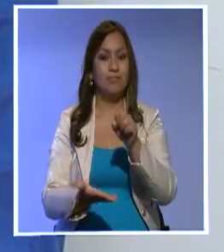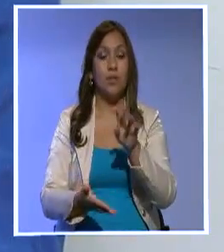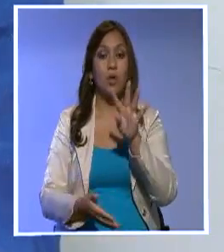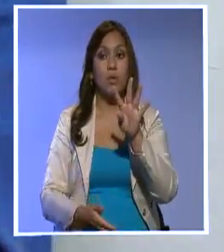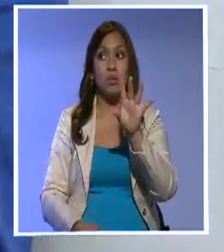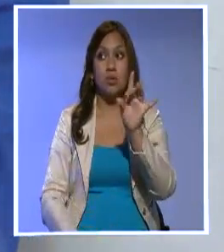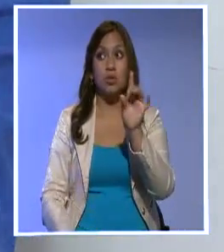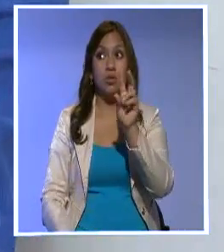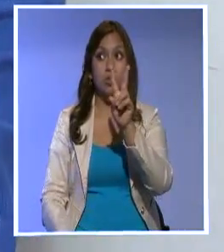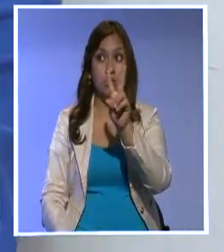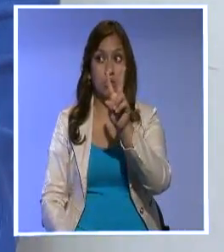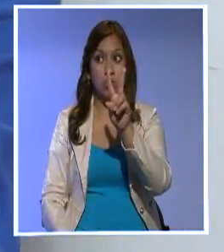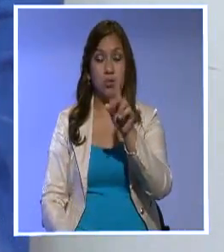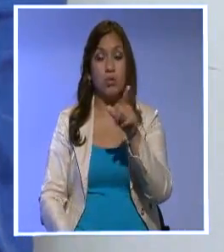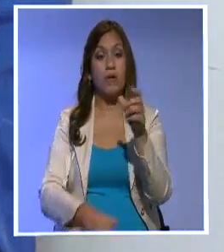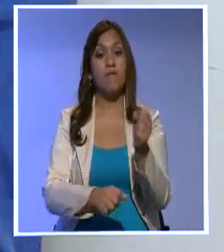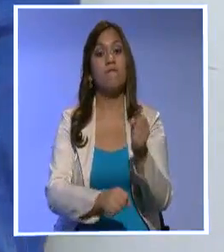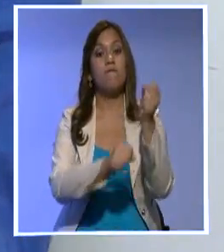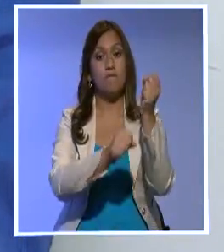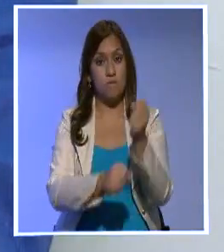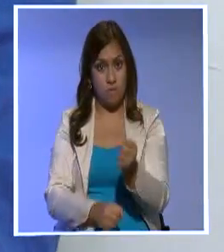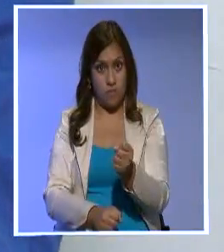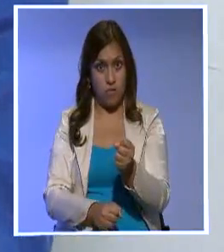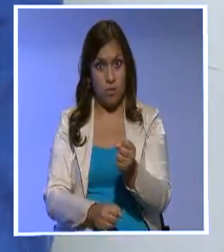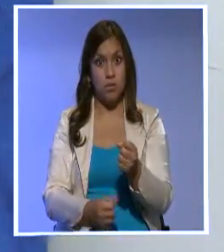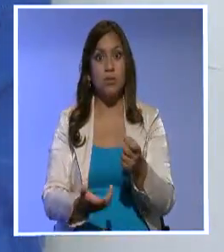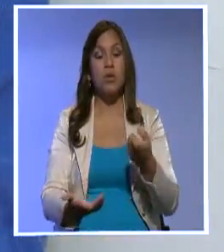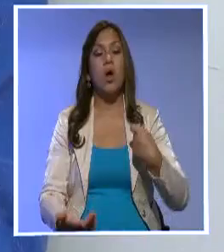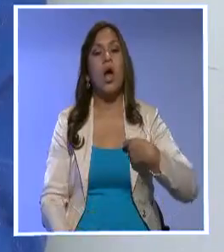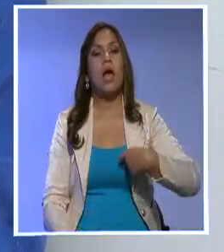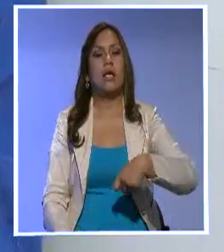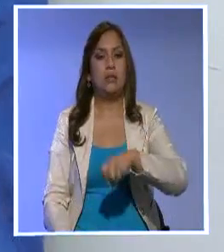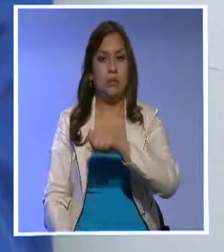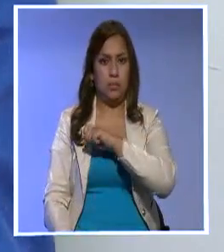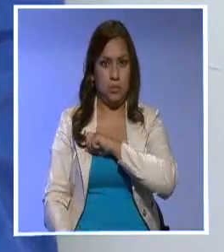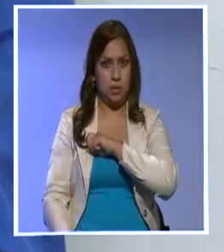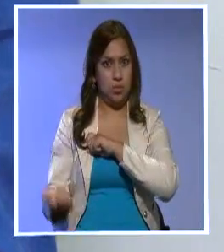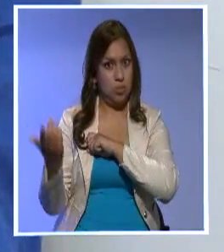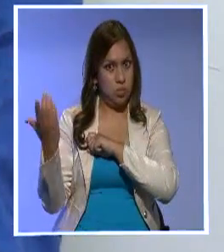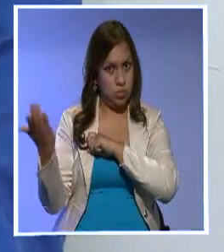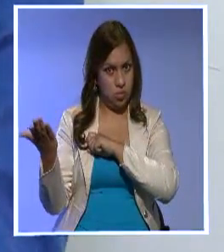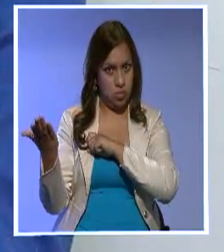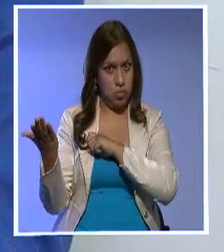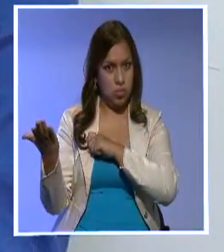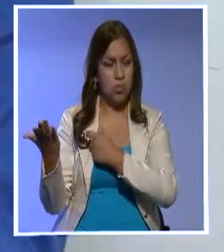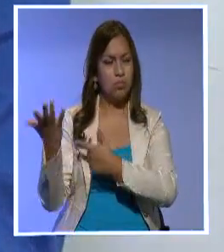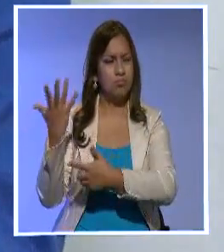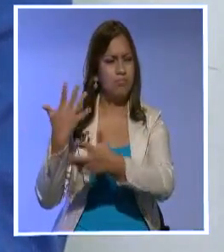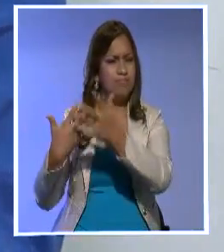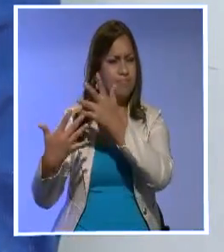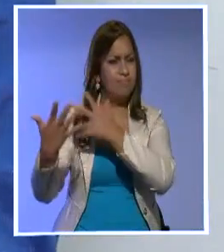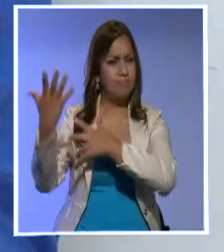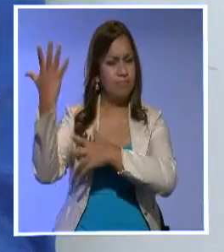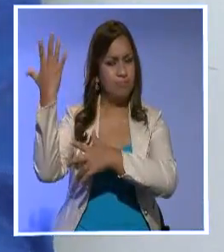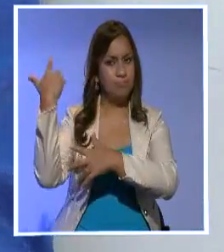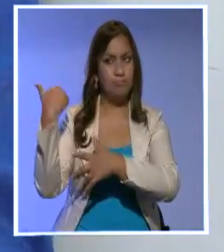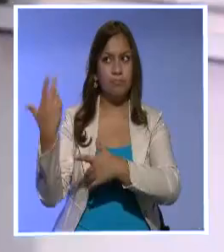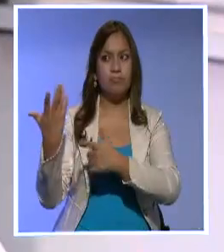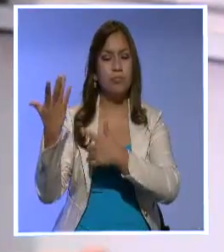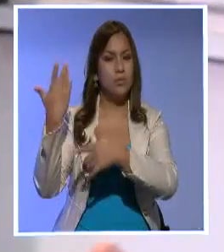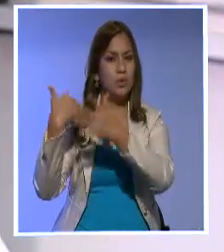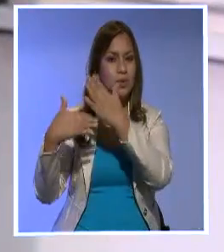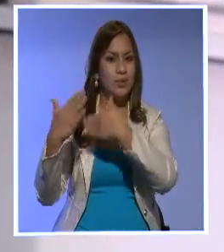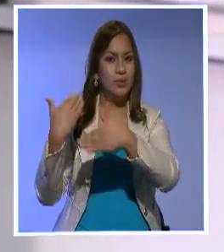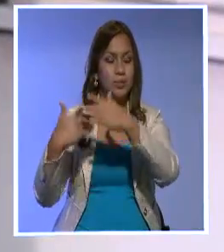482 años de fundación española no pero narrada desde mucho antes la historia que tuvo esta